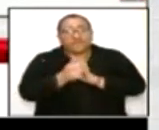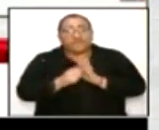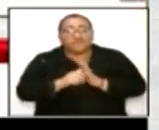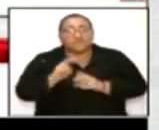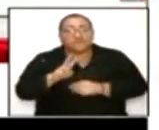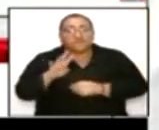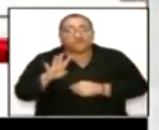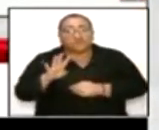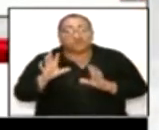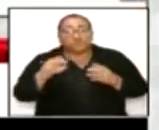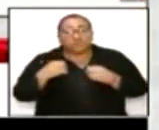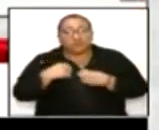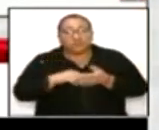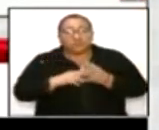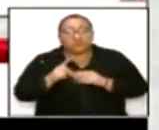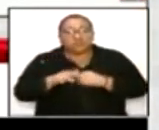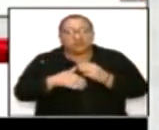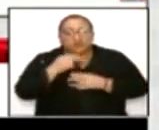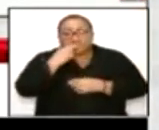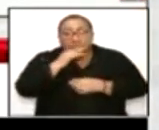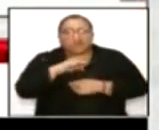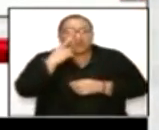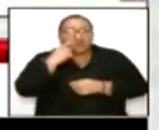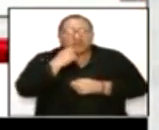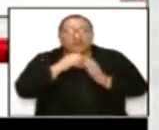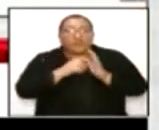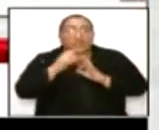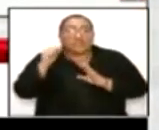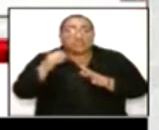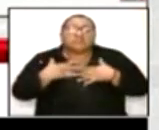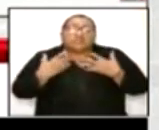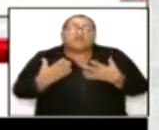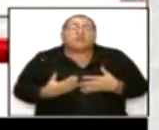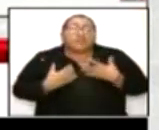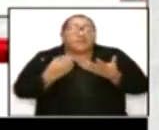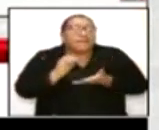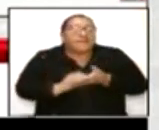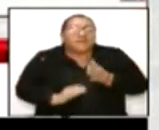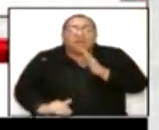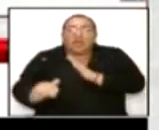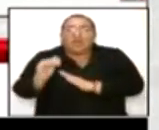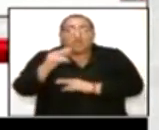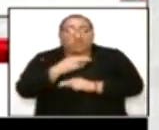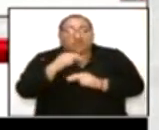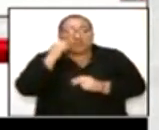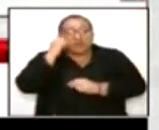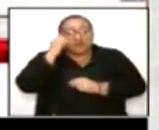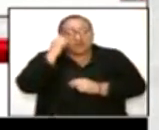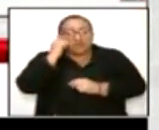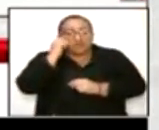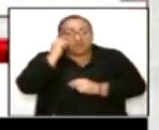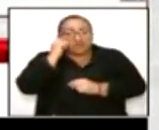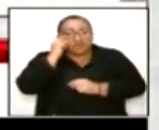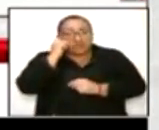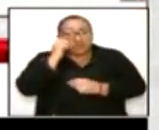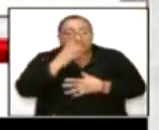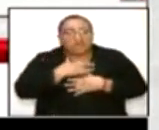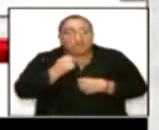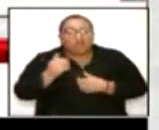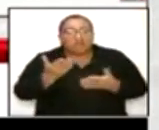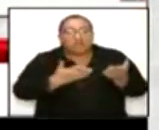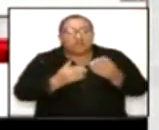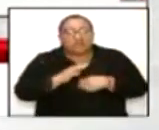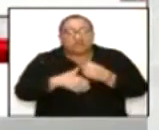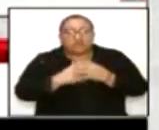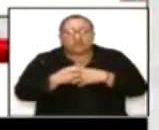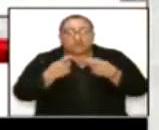24, reconociendo así a los niños y niñas el derecho al disfrute del más alto nivel posible de salud y a servicios